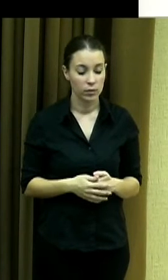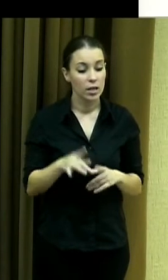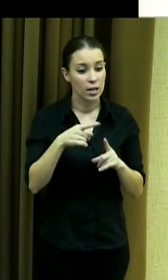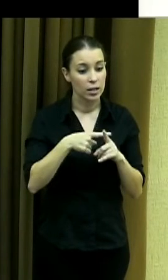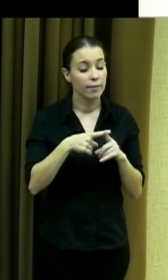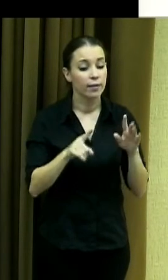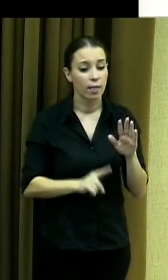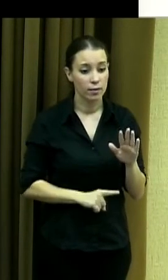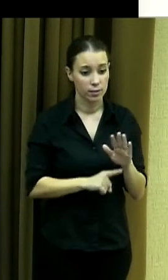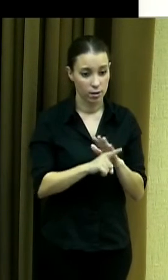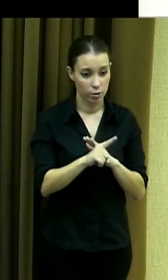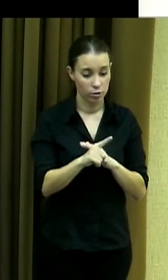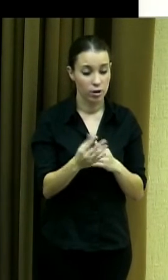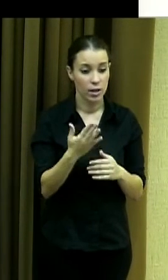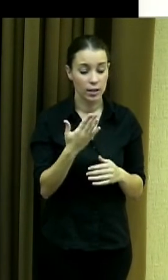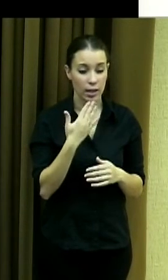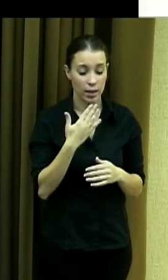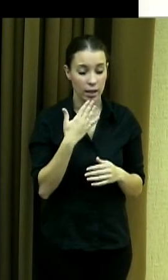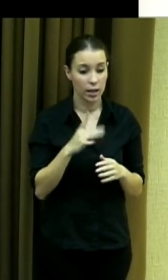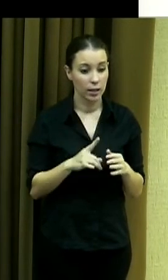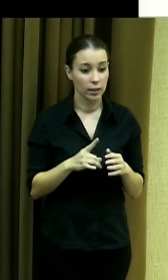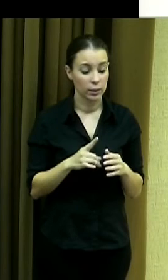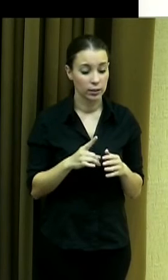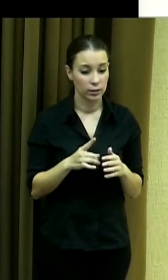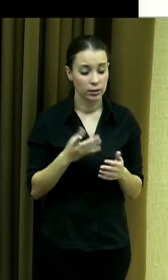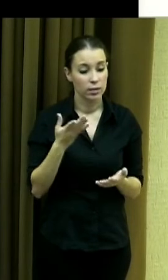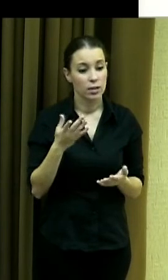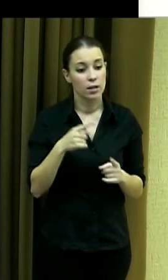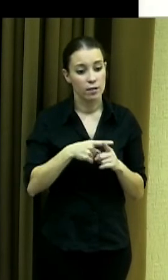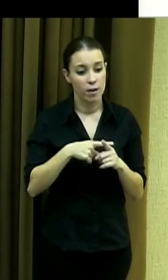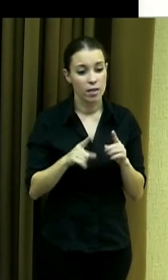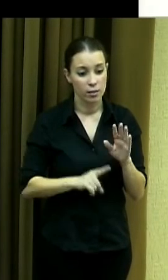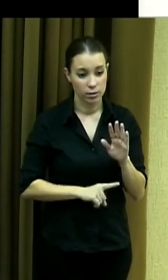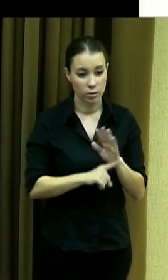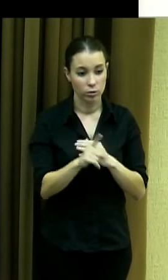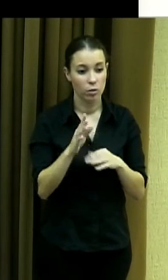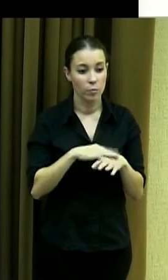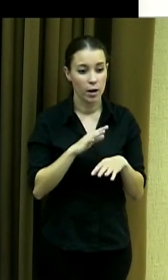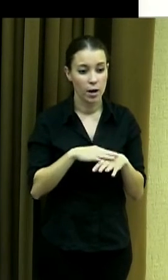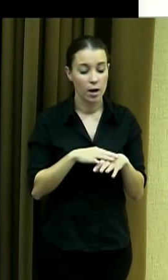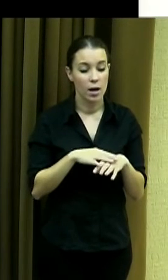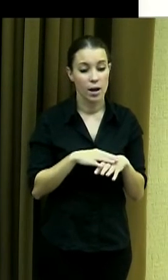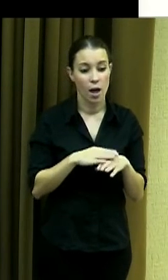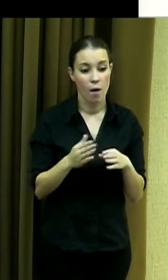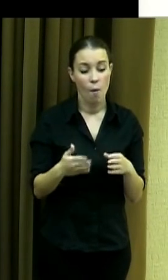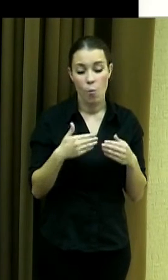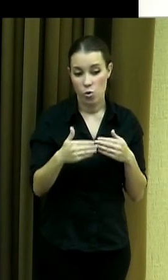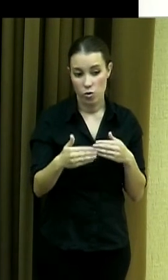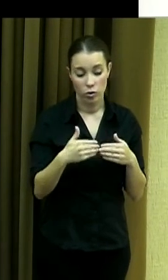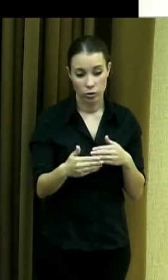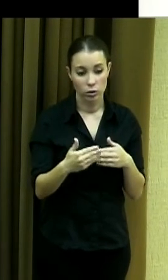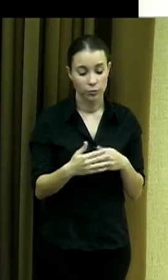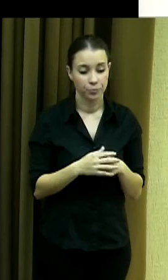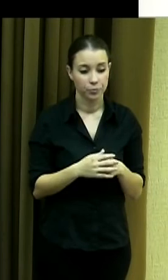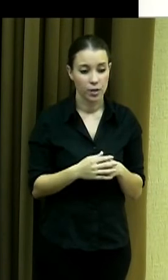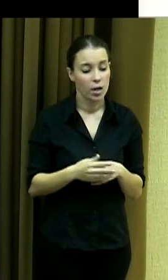nivel de desarrollo, la edad, el nivel de desarrollo que tenga para establecer un diagnóstico, un pronóstico y unas indicaciones terapéuticas. Son